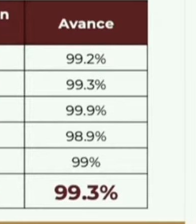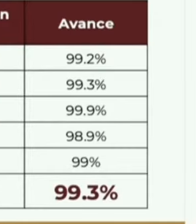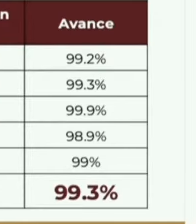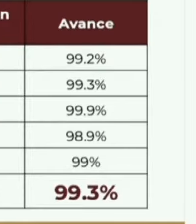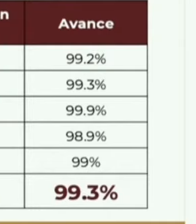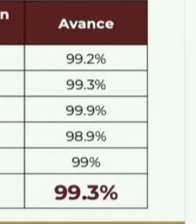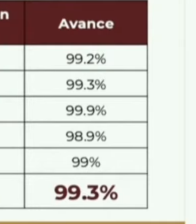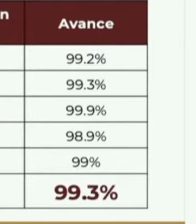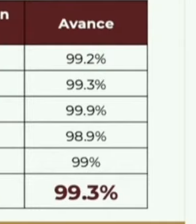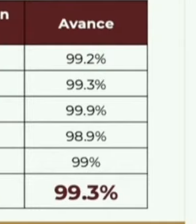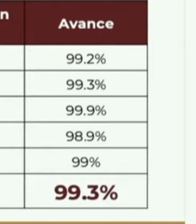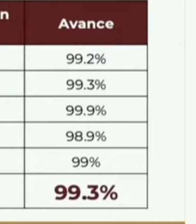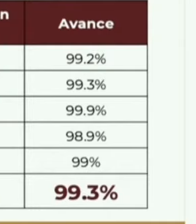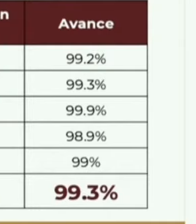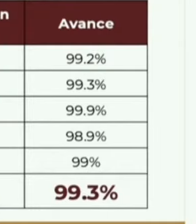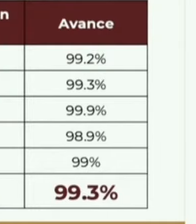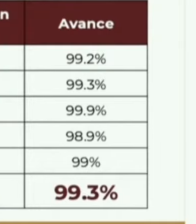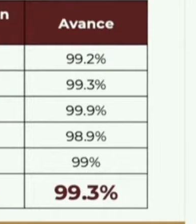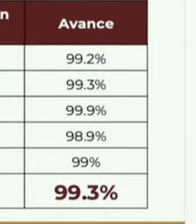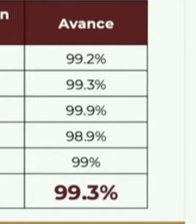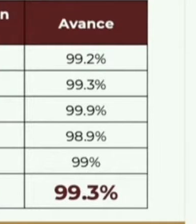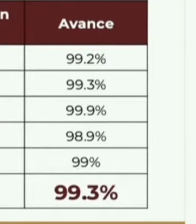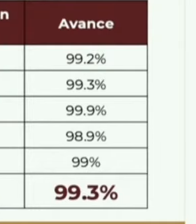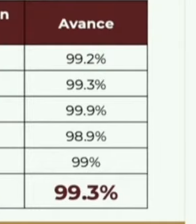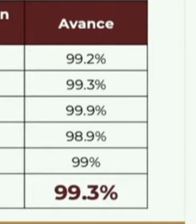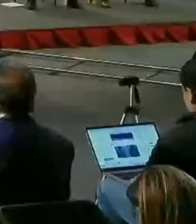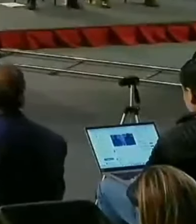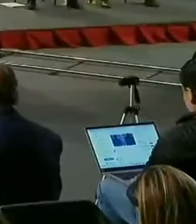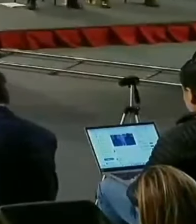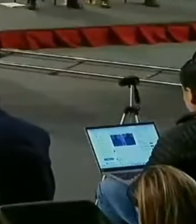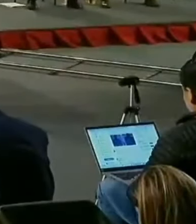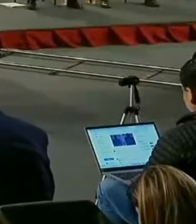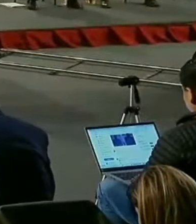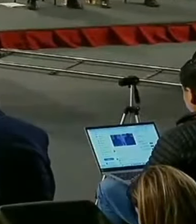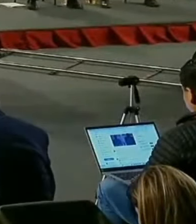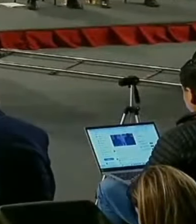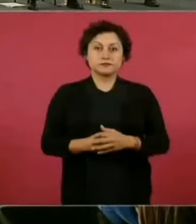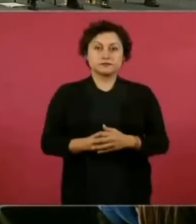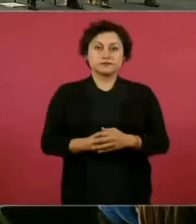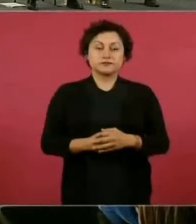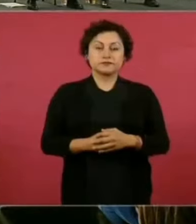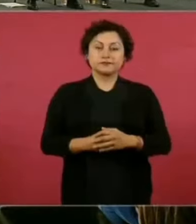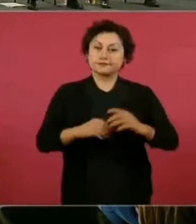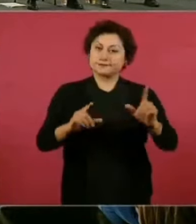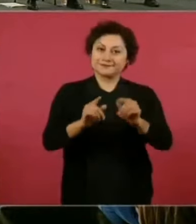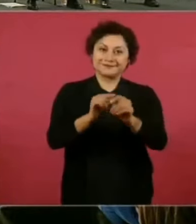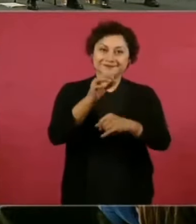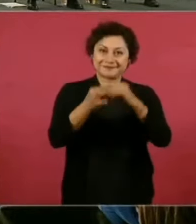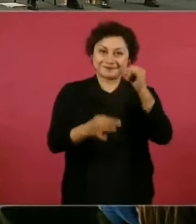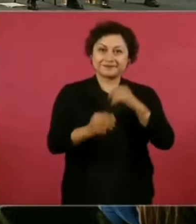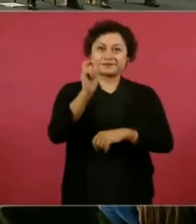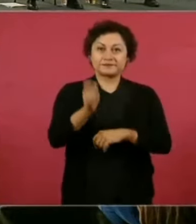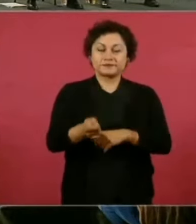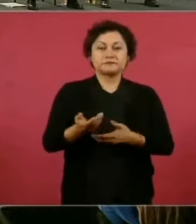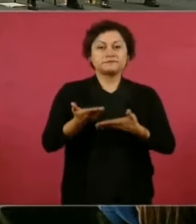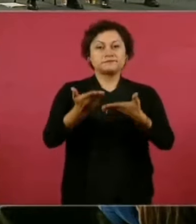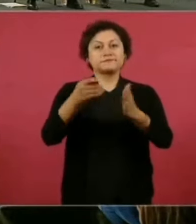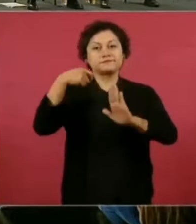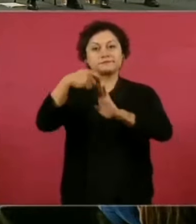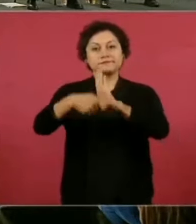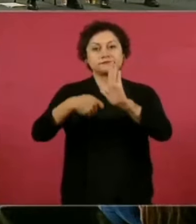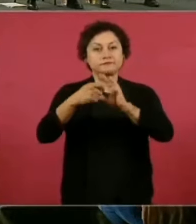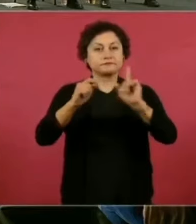último, señor presidente, y a todas y a todos, tenemos hoy un pequeño video que